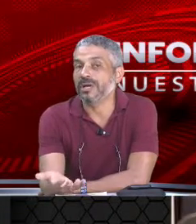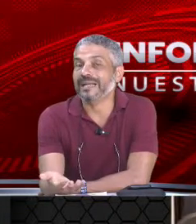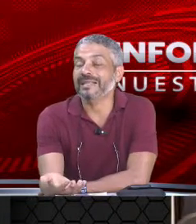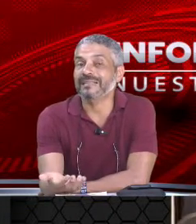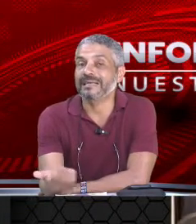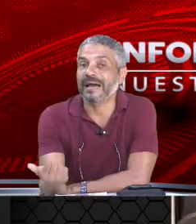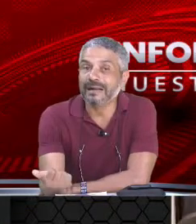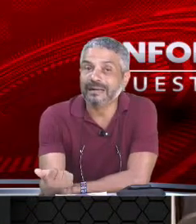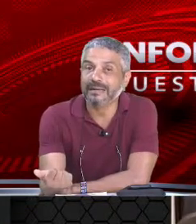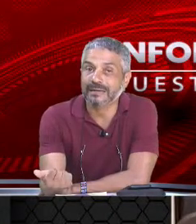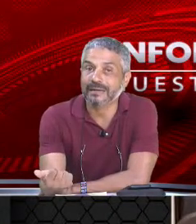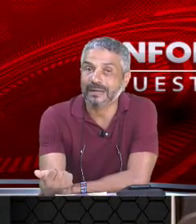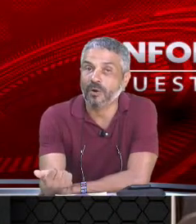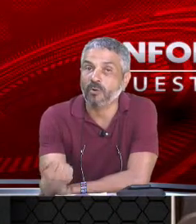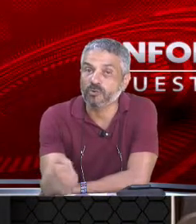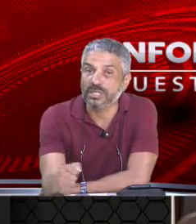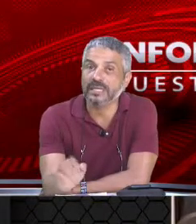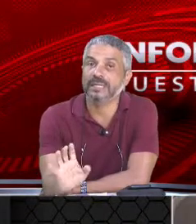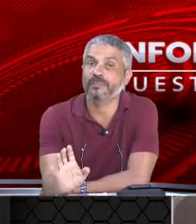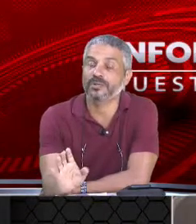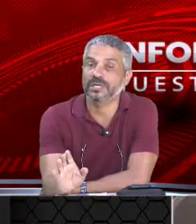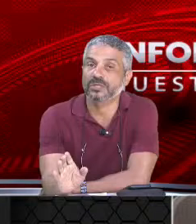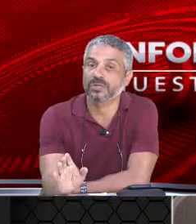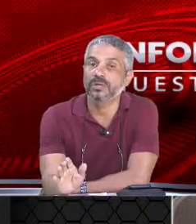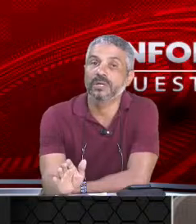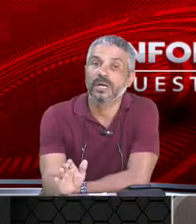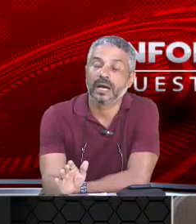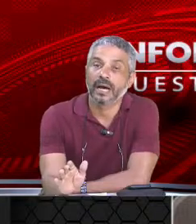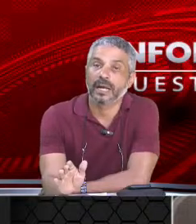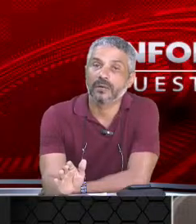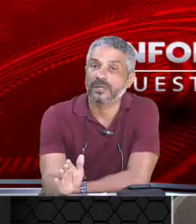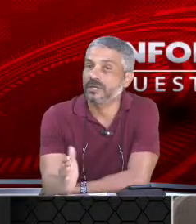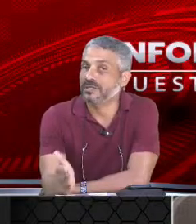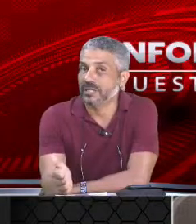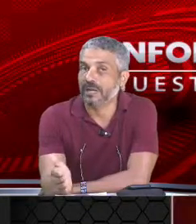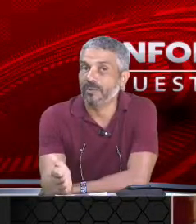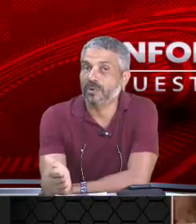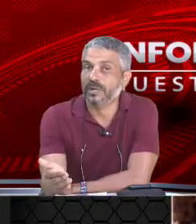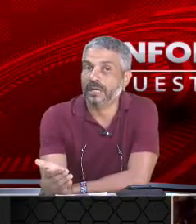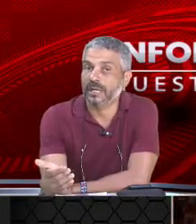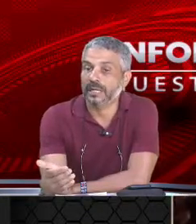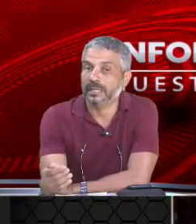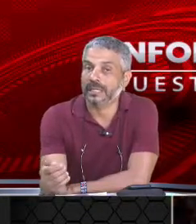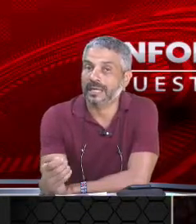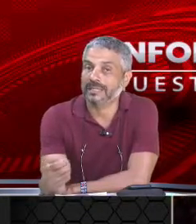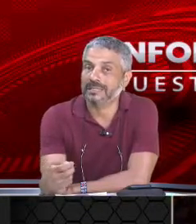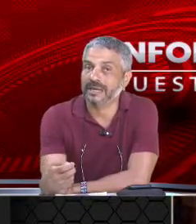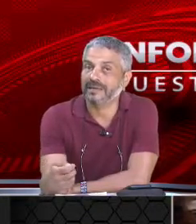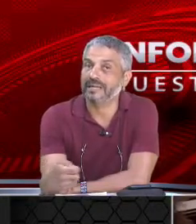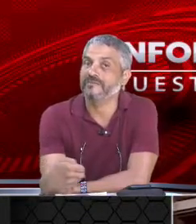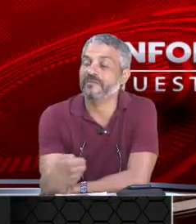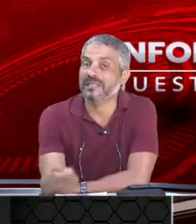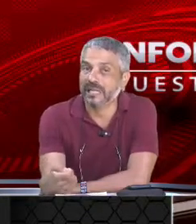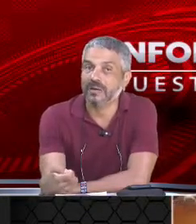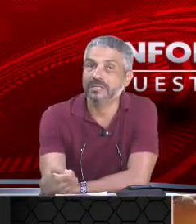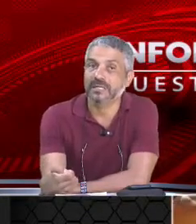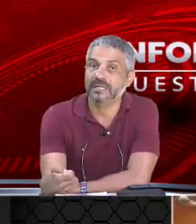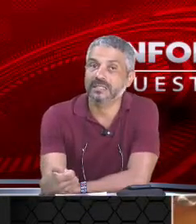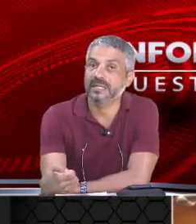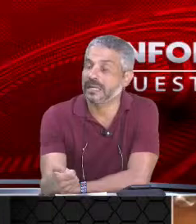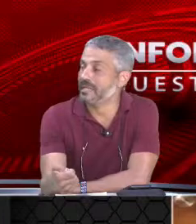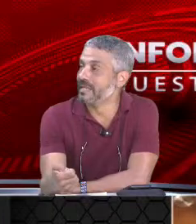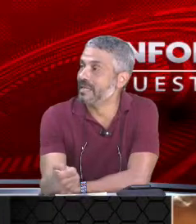le tocó que retirar o hundir el proyecto al gobierno nacional por que se habían